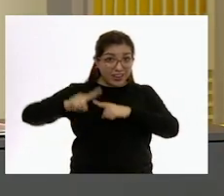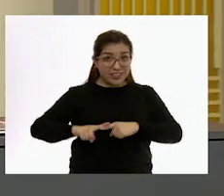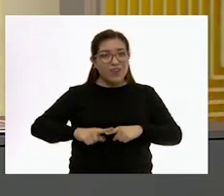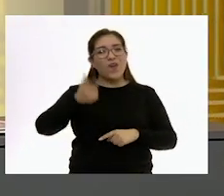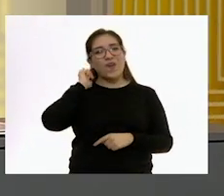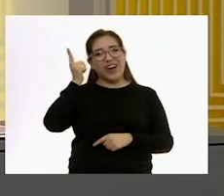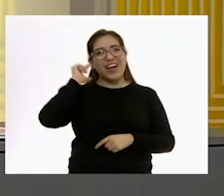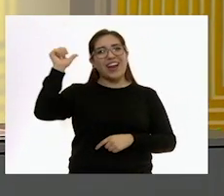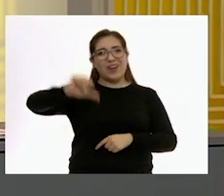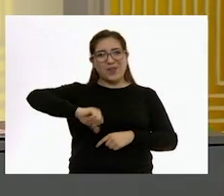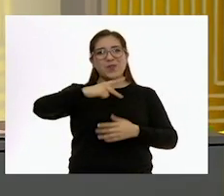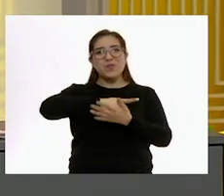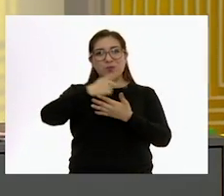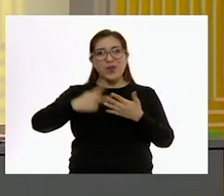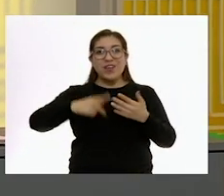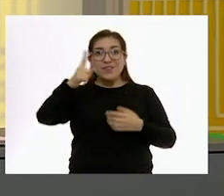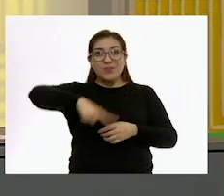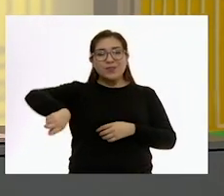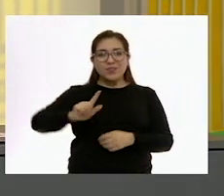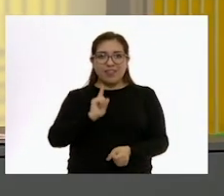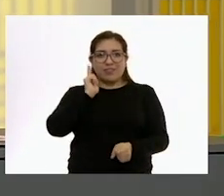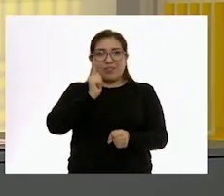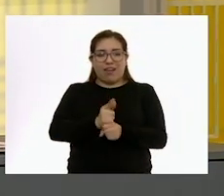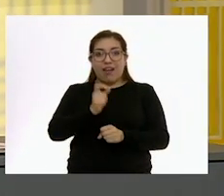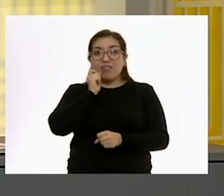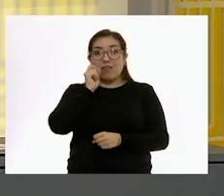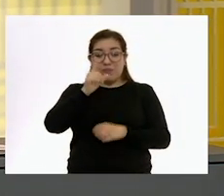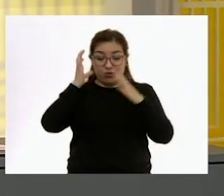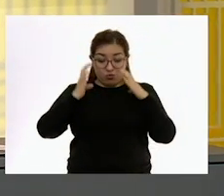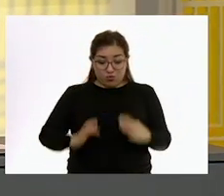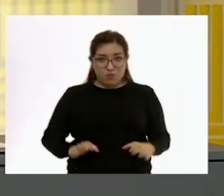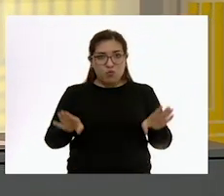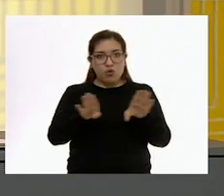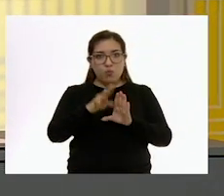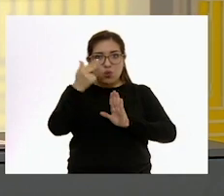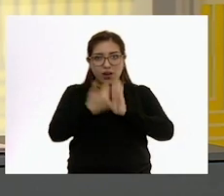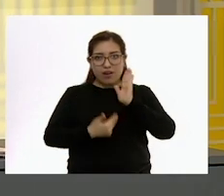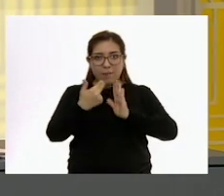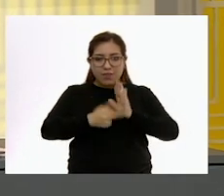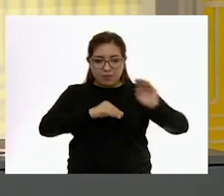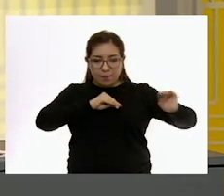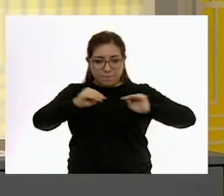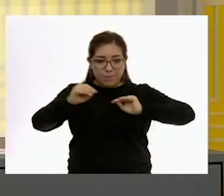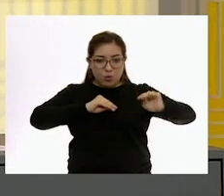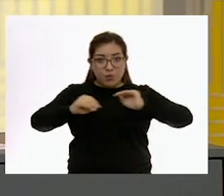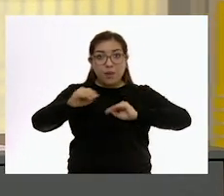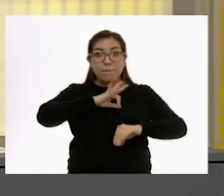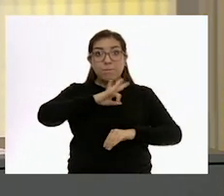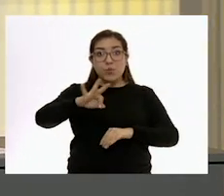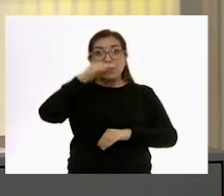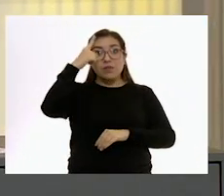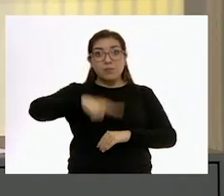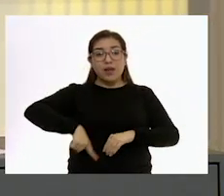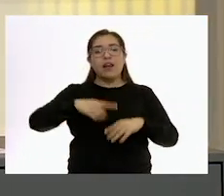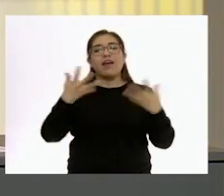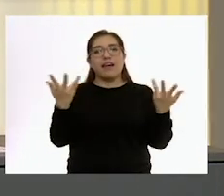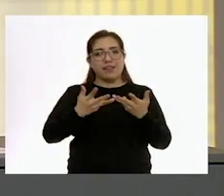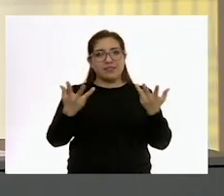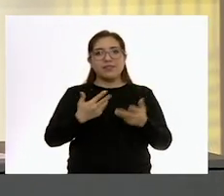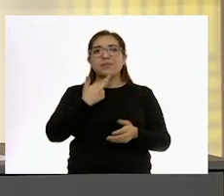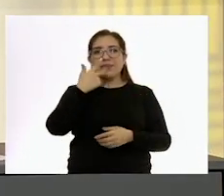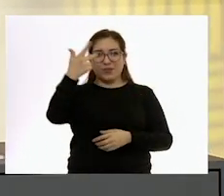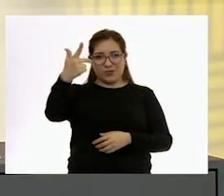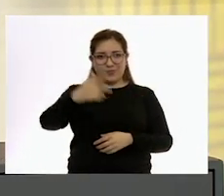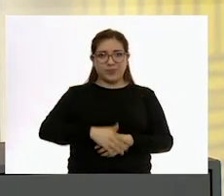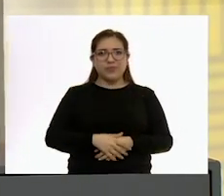programa de hoy les ayude a descubrir cómo nuestro cuerpo está lleno de herramientas de las que podemos obtener el mayor beneficio posible.